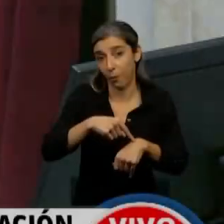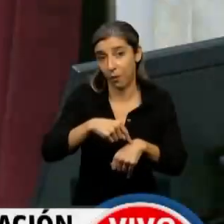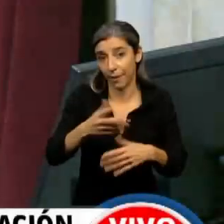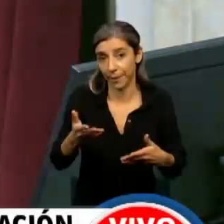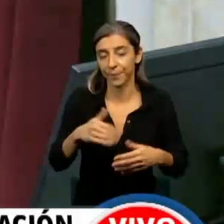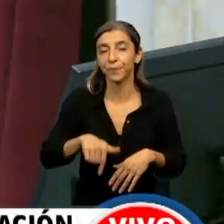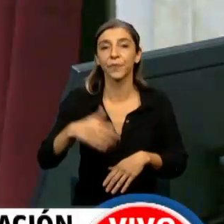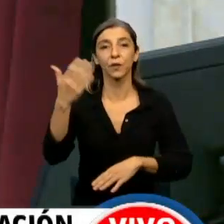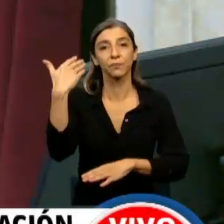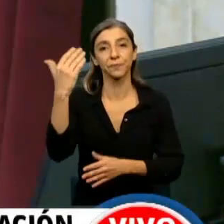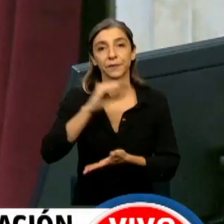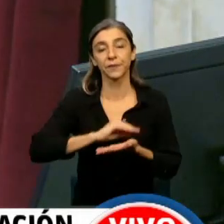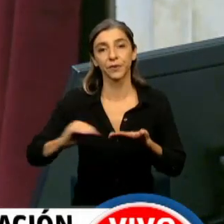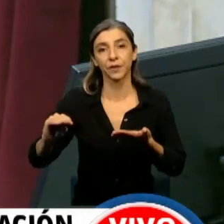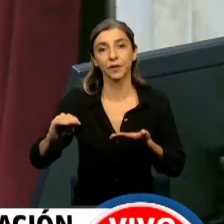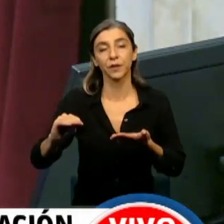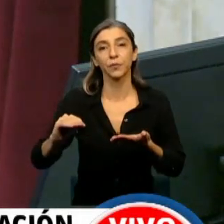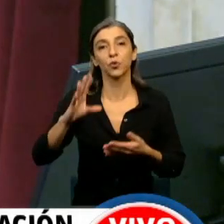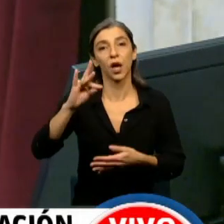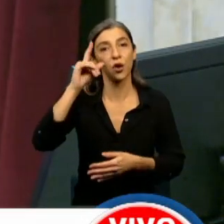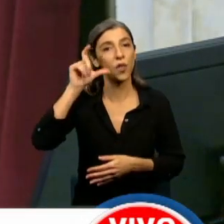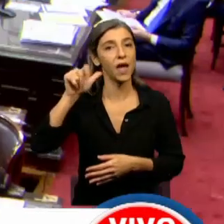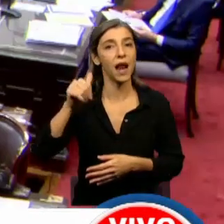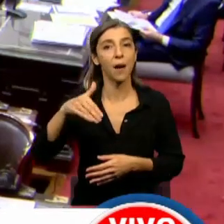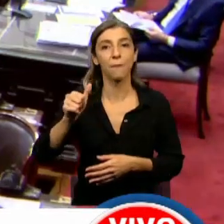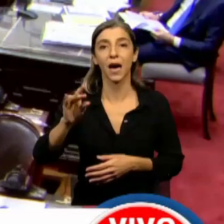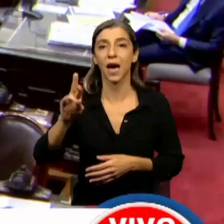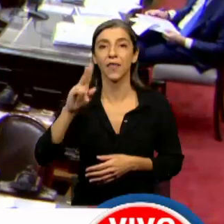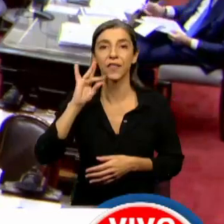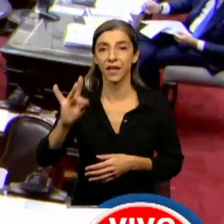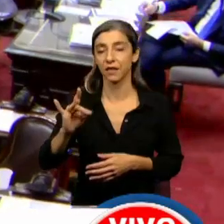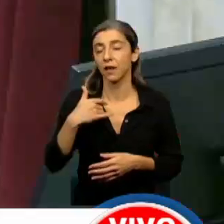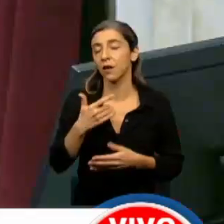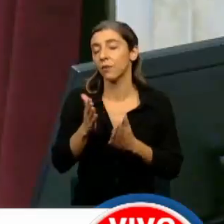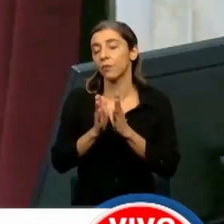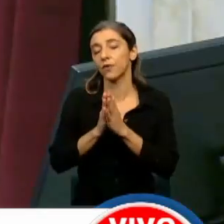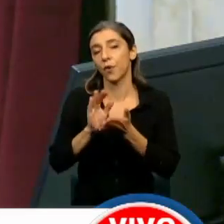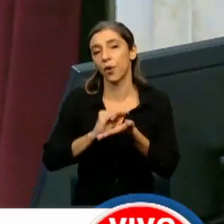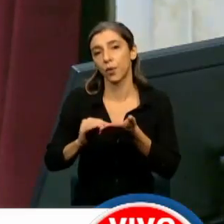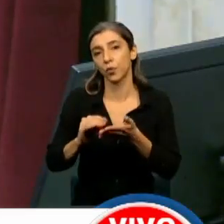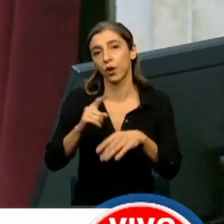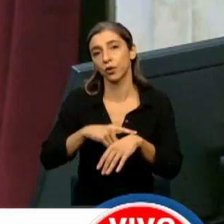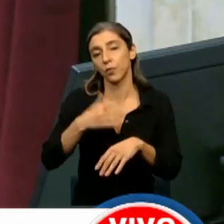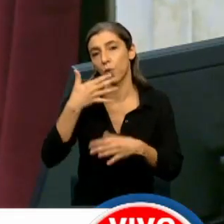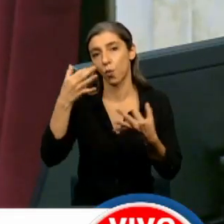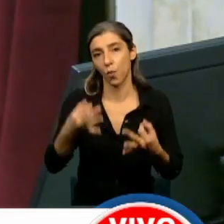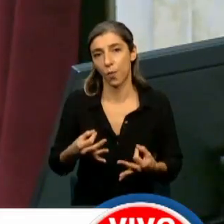En el uso de la palabra, el diputado Álvaro de la Madrid. Le pido, diputado de la Madrid, que cumpla con el